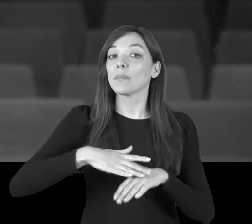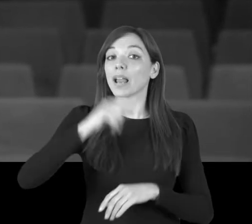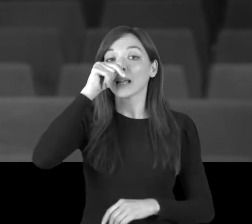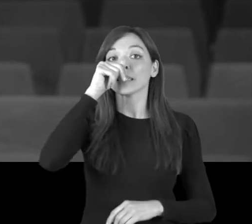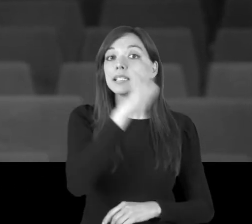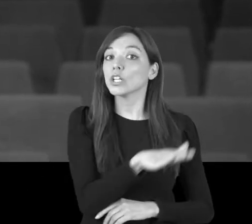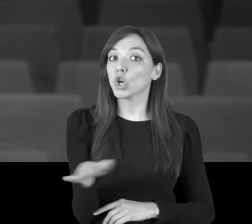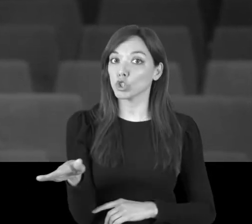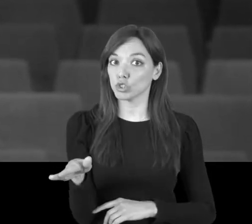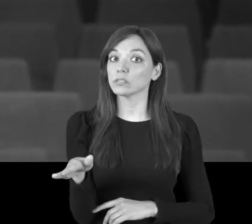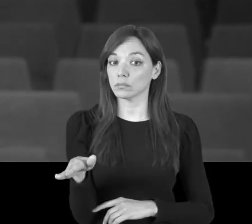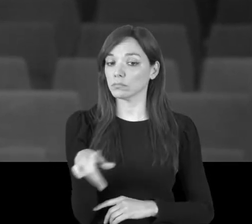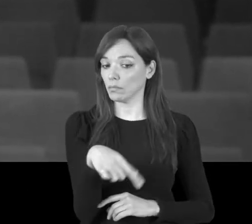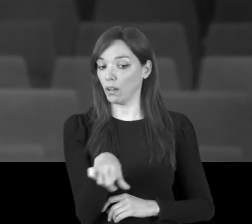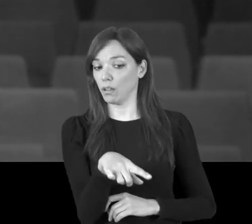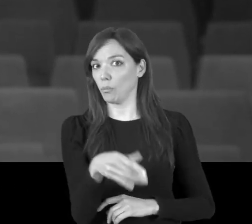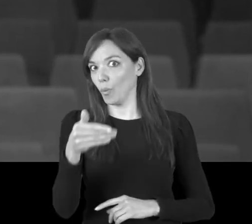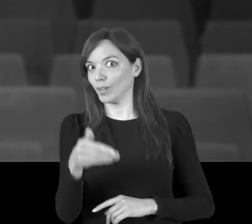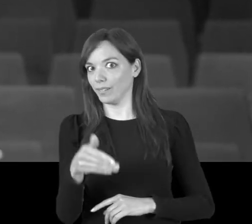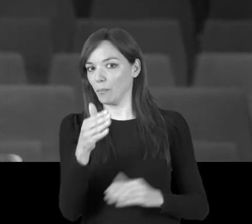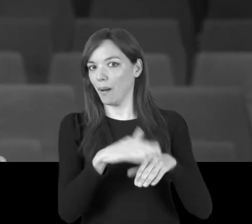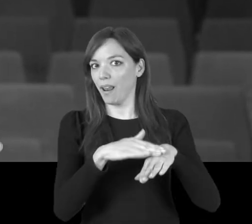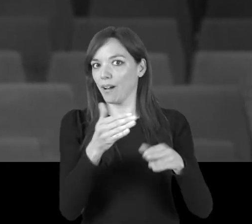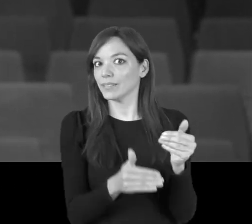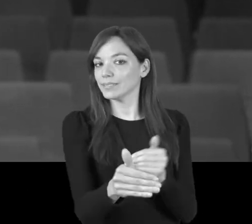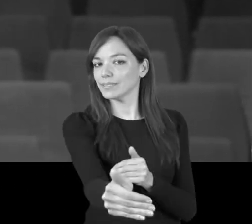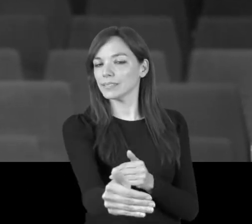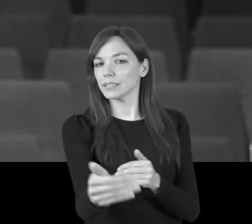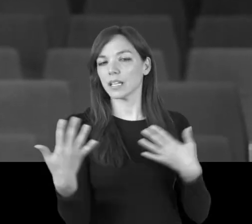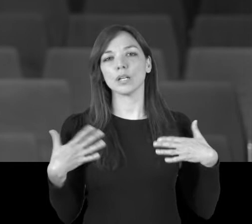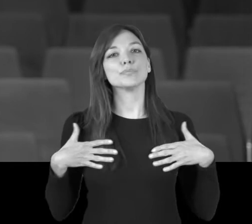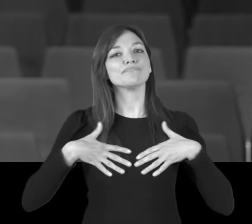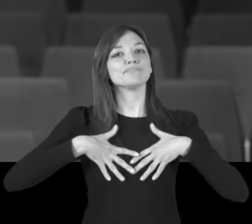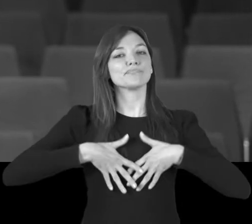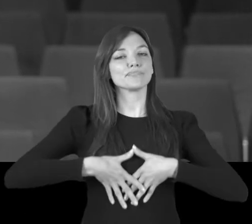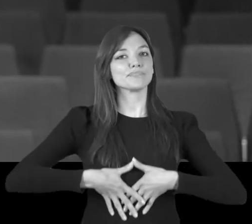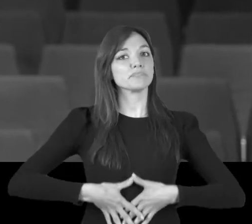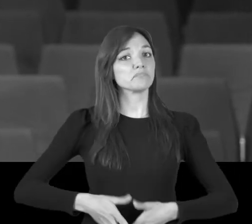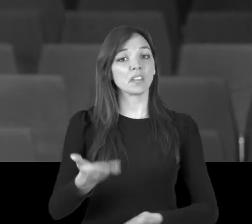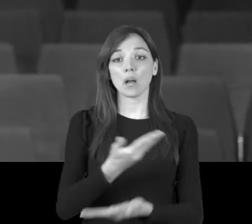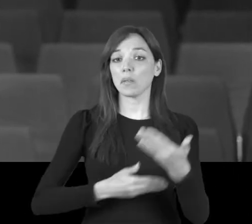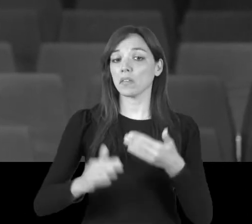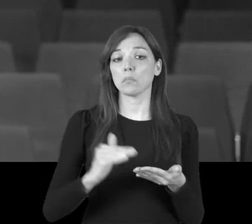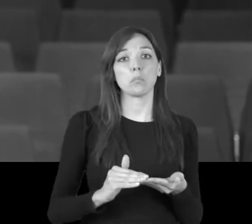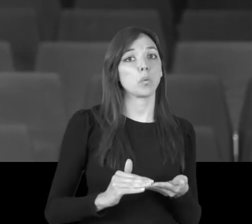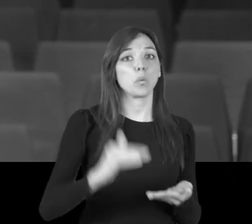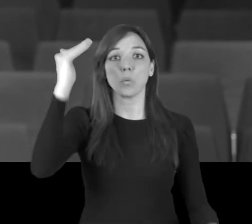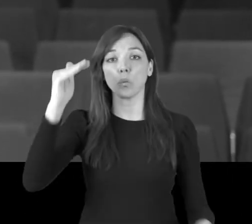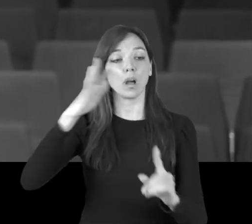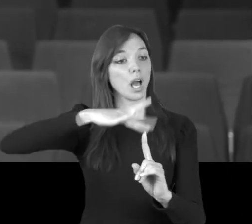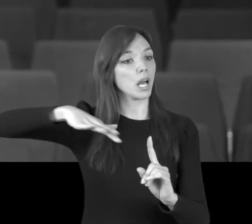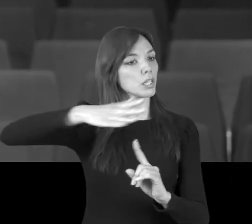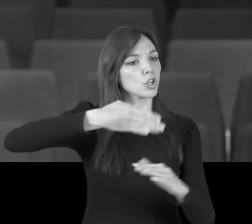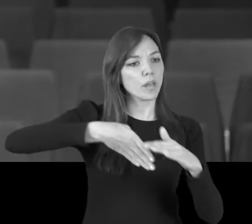esencial para que los niños, que son realmente el campo de batalla, vivan desde chiquititos con la discapacidad, con un